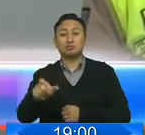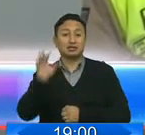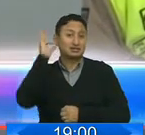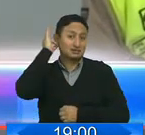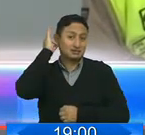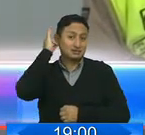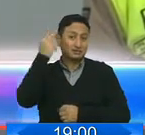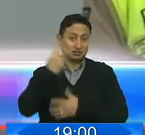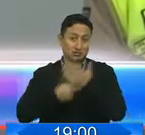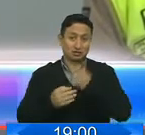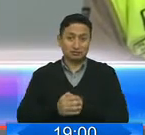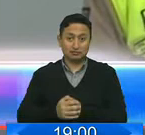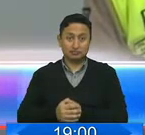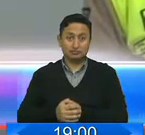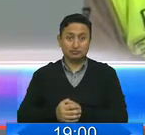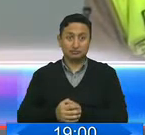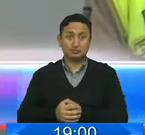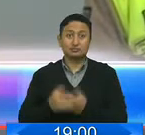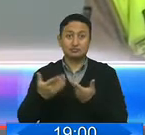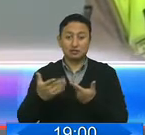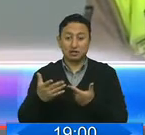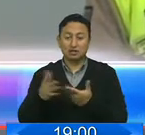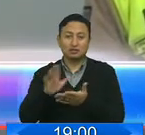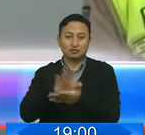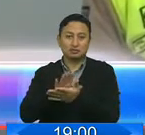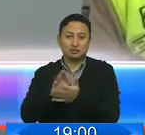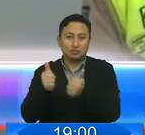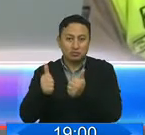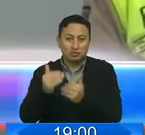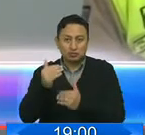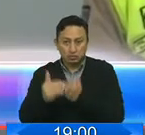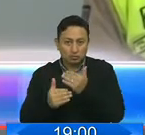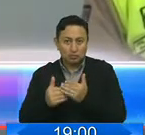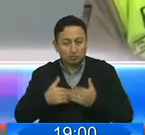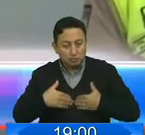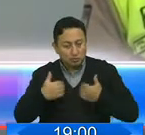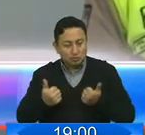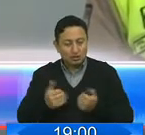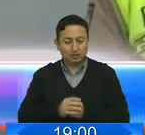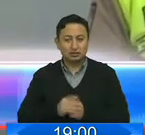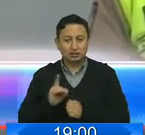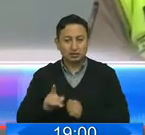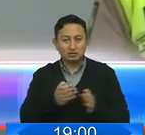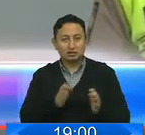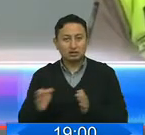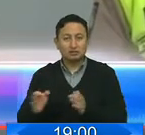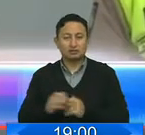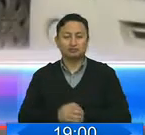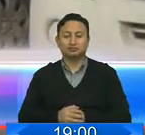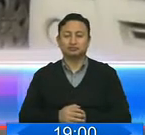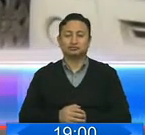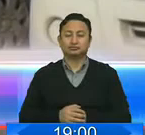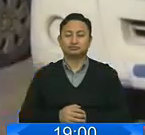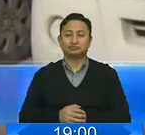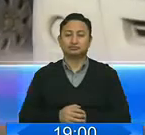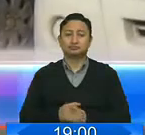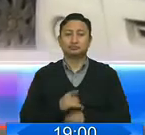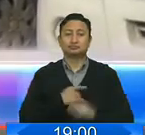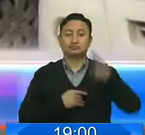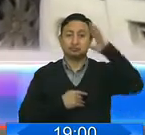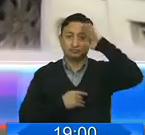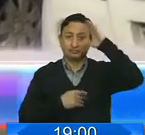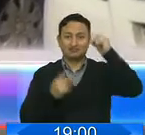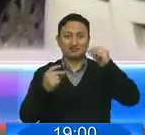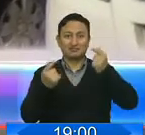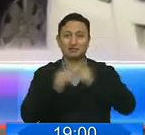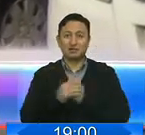se encuentran fuera de peligro. Se encuentran recibiendo el tratamiento médico respectivo. La policía desplegó un operativo para